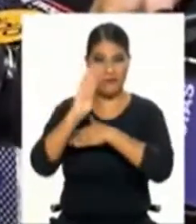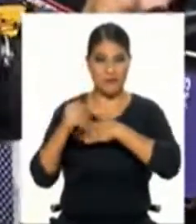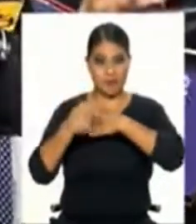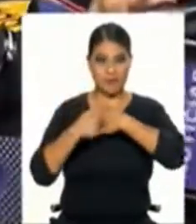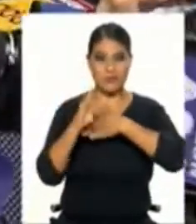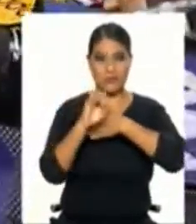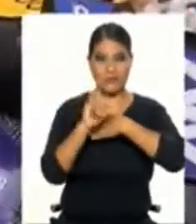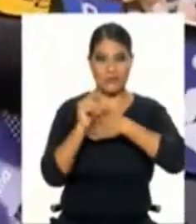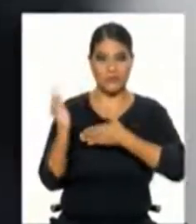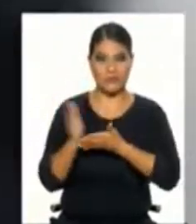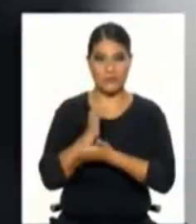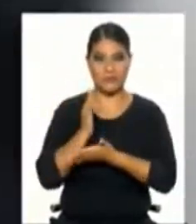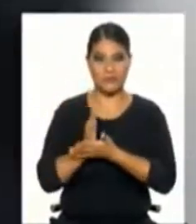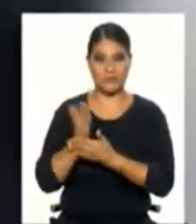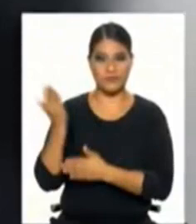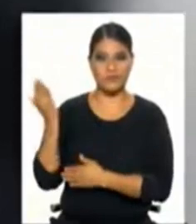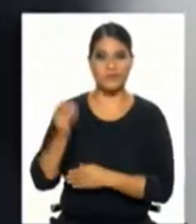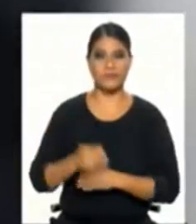Odebrecht.